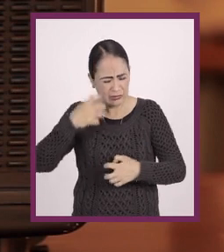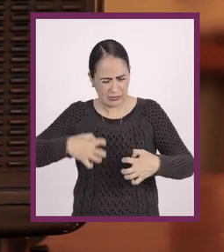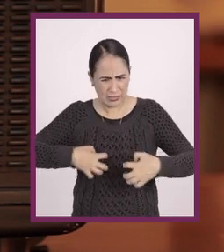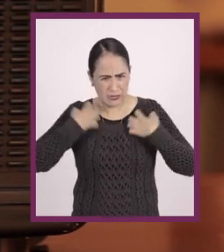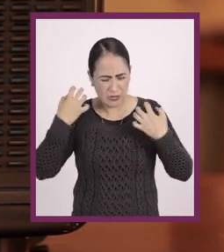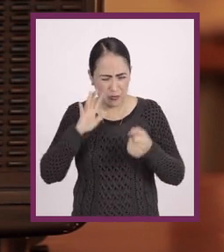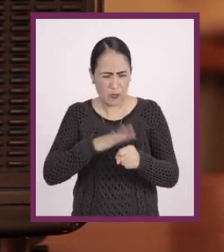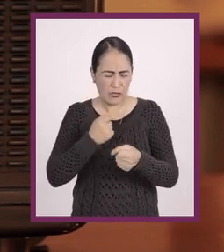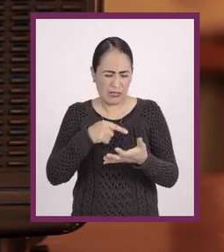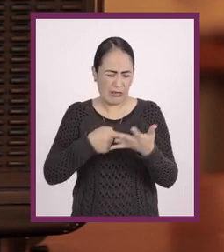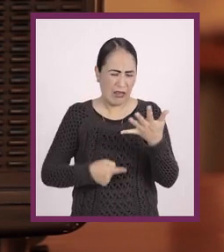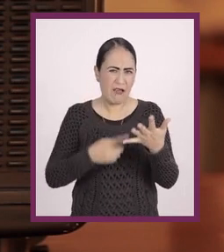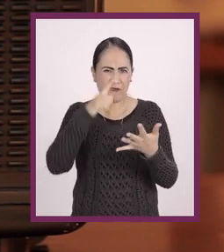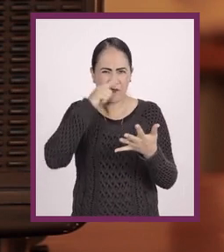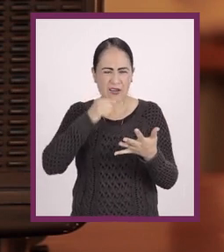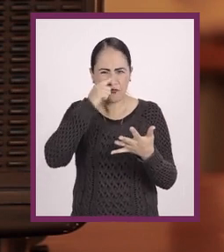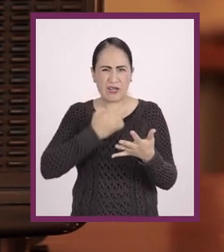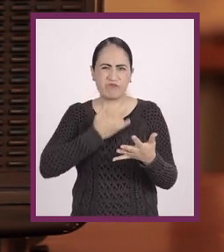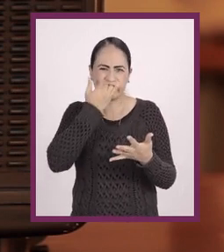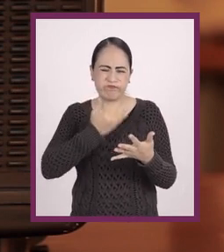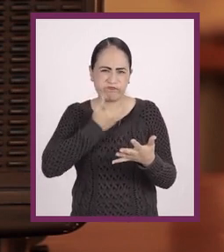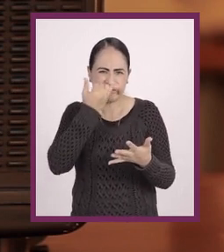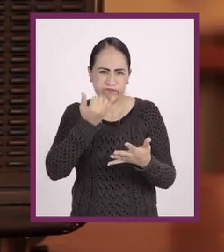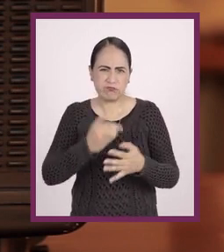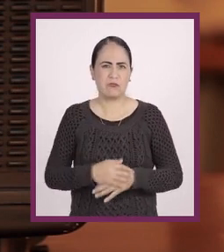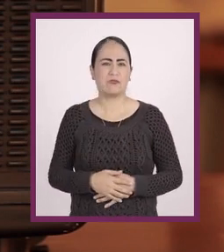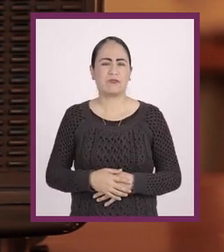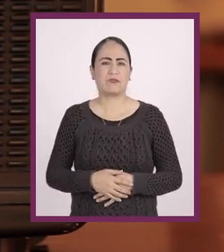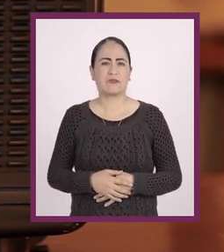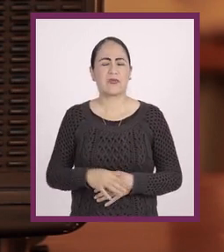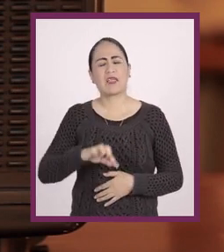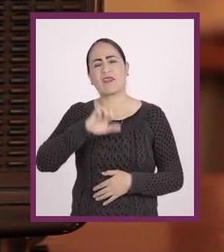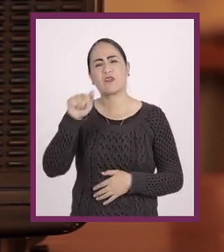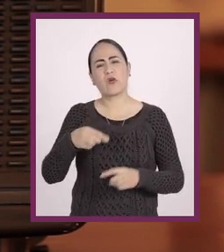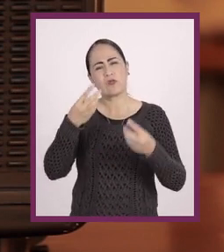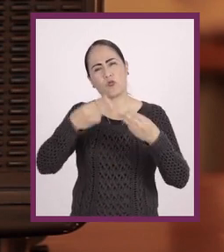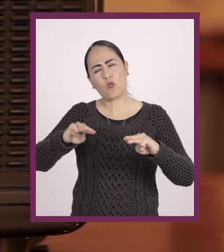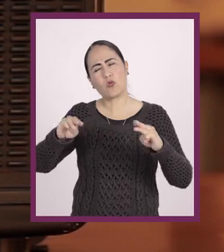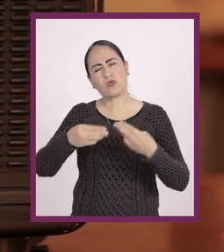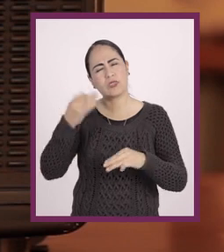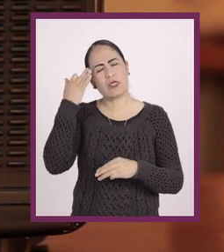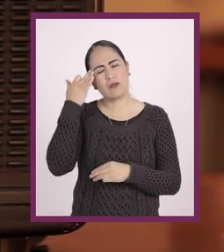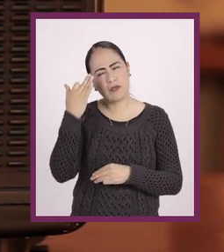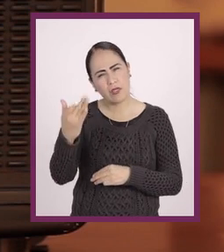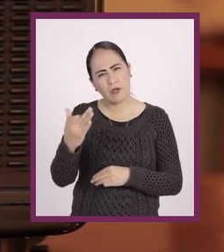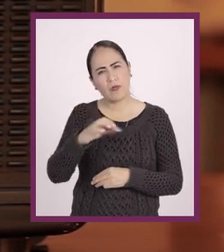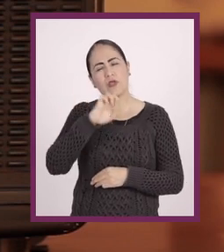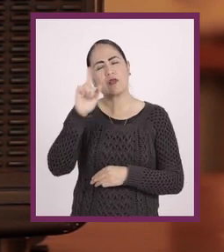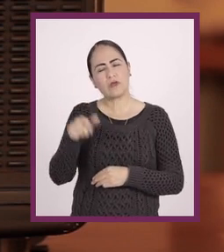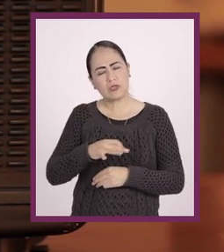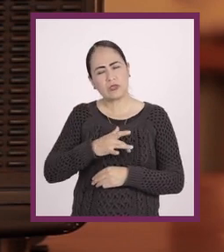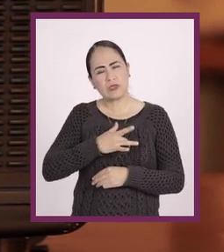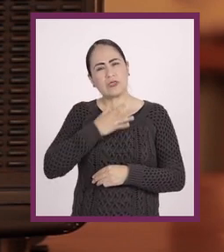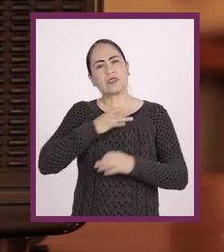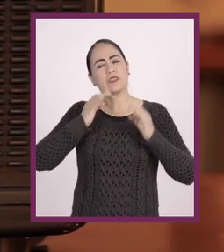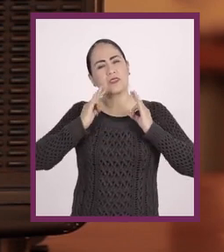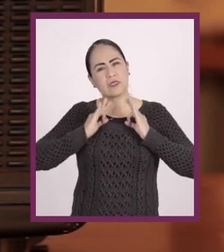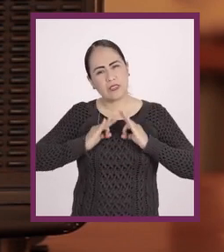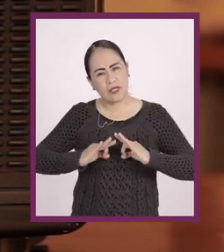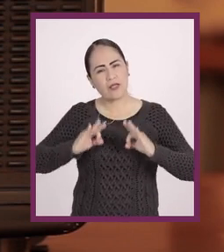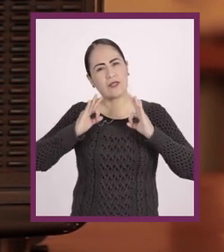empiezo a escuchar música ya empiezo escuchar música por ciento tiempo me relajo me tranquilizo